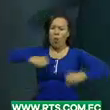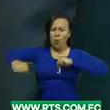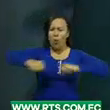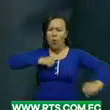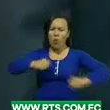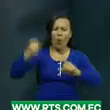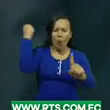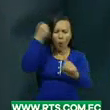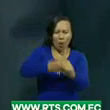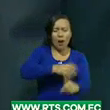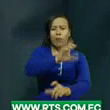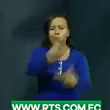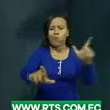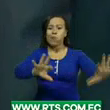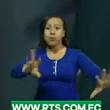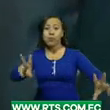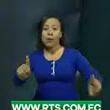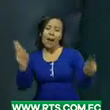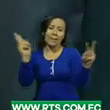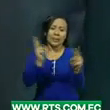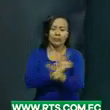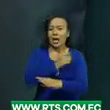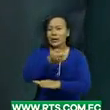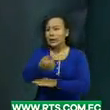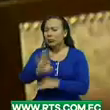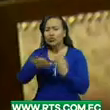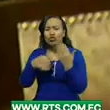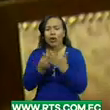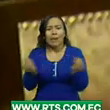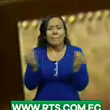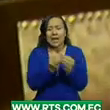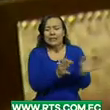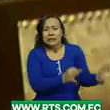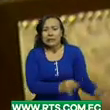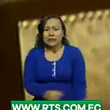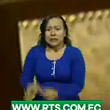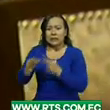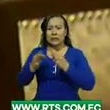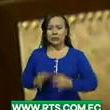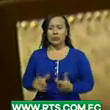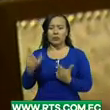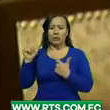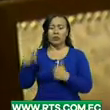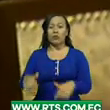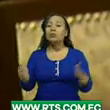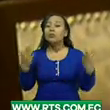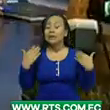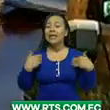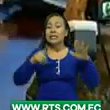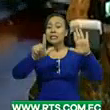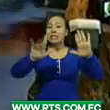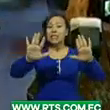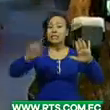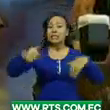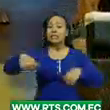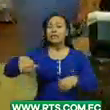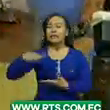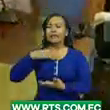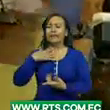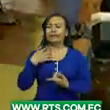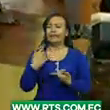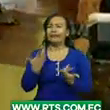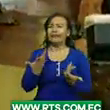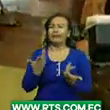el plazo establecido para ver en acción el retorno del plan más seguridad que en la urbe porteña es de 75 días es decir